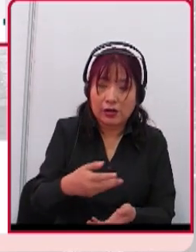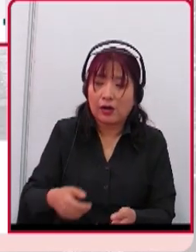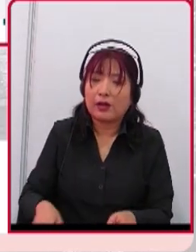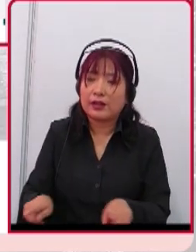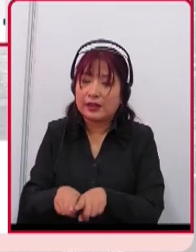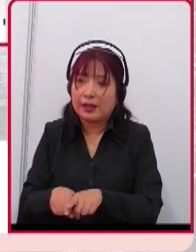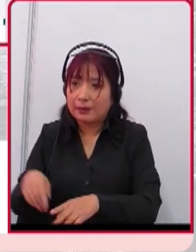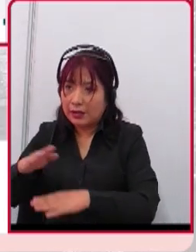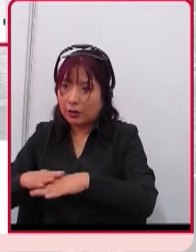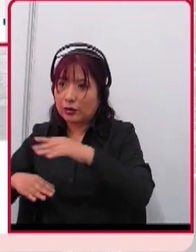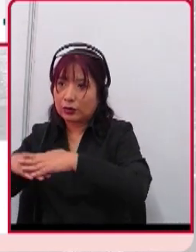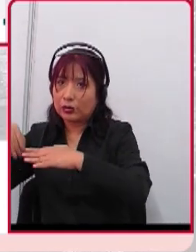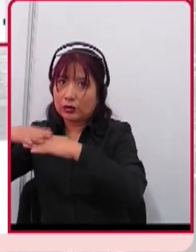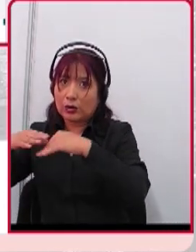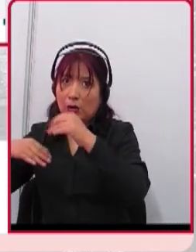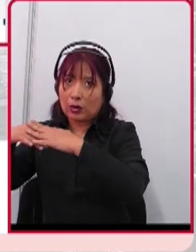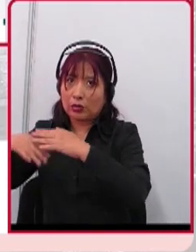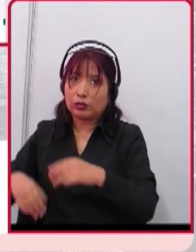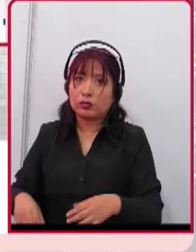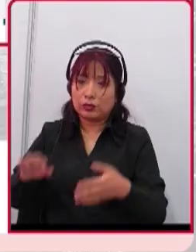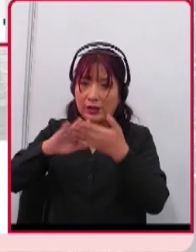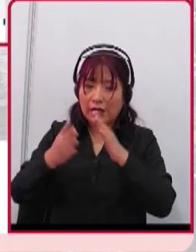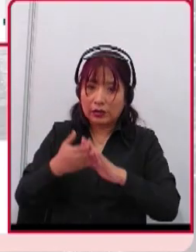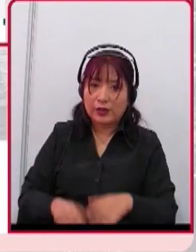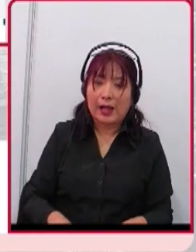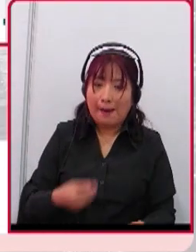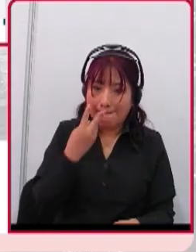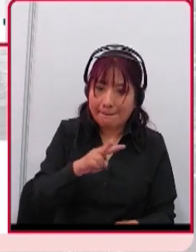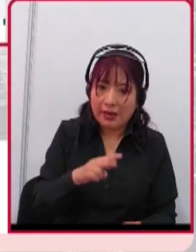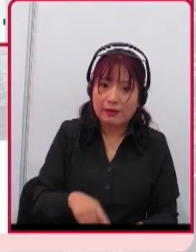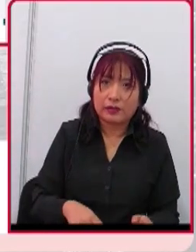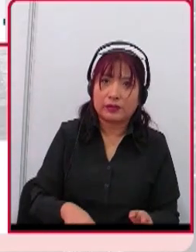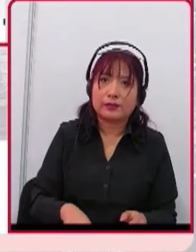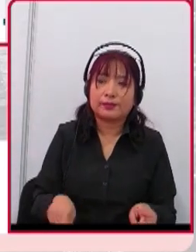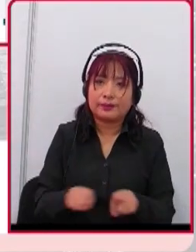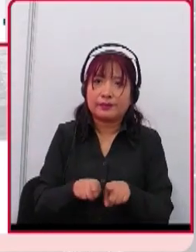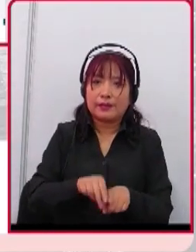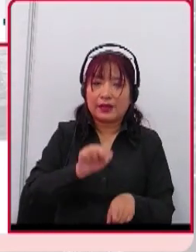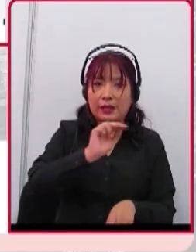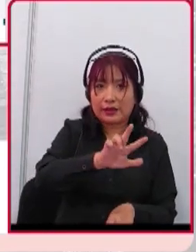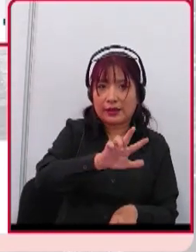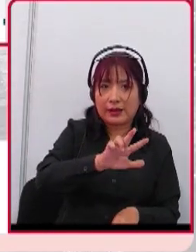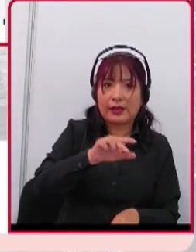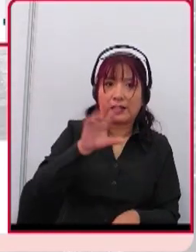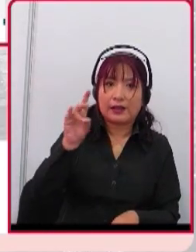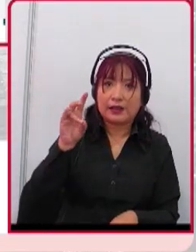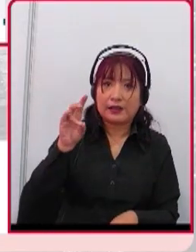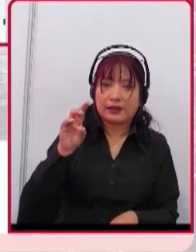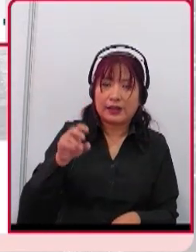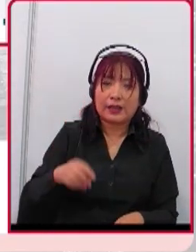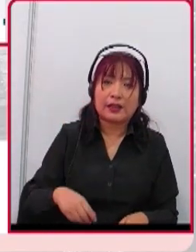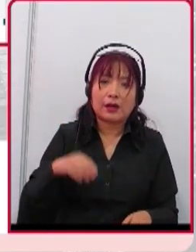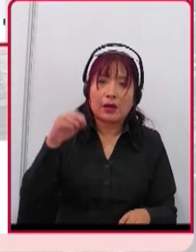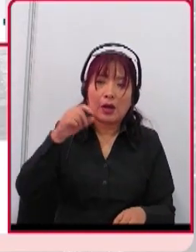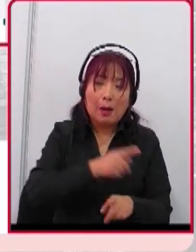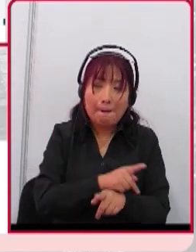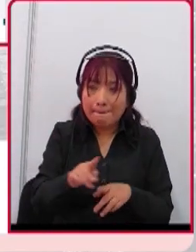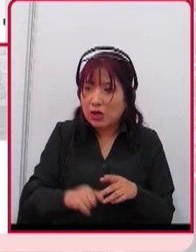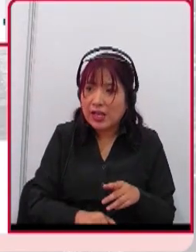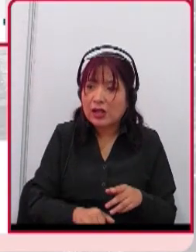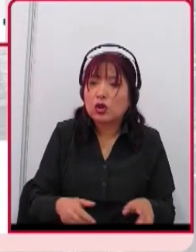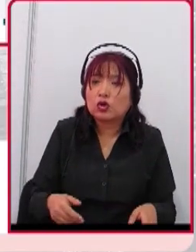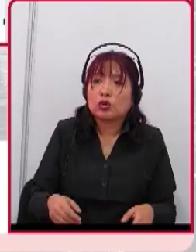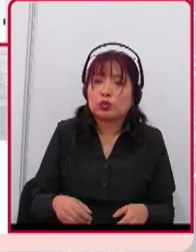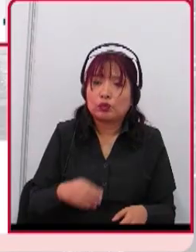Entonces, tenemos el impacto en el PBI real minero metálico de estos 37 proyectos cupríferos, el cual nos menciona que un monto de inversión